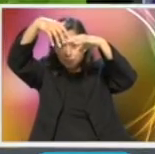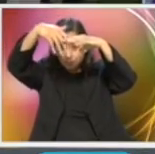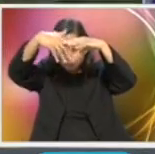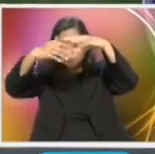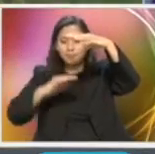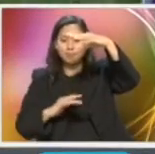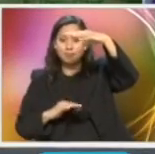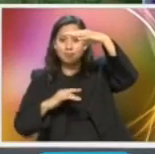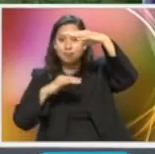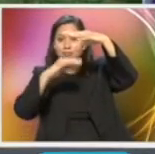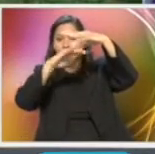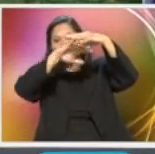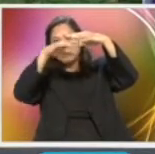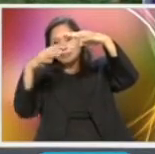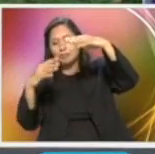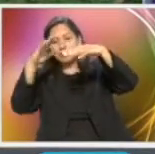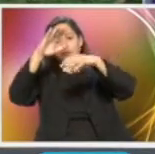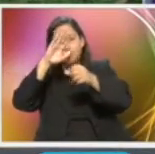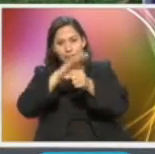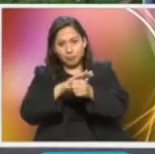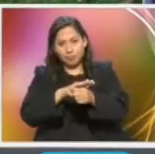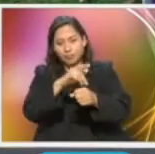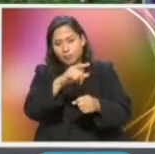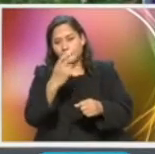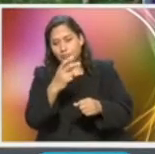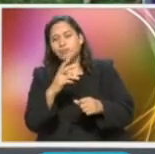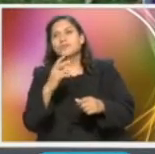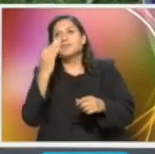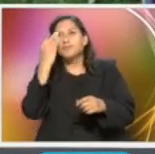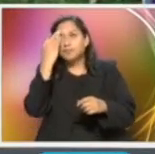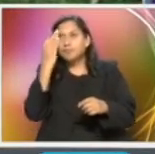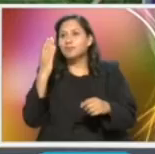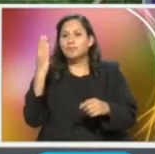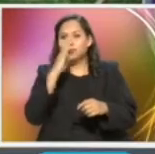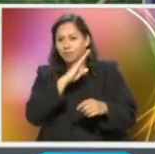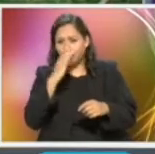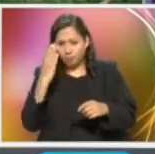están generando el cambio climático. Estos gases, el